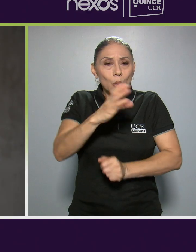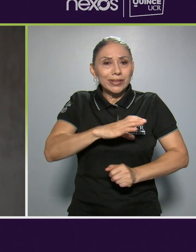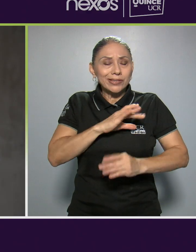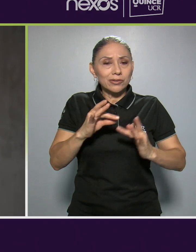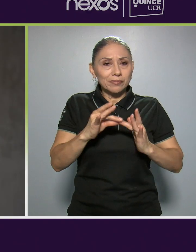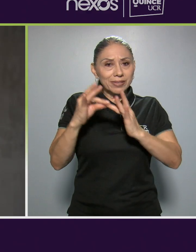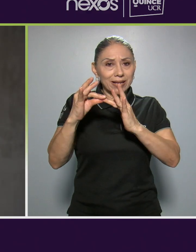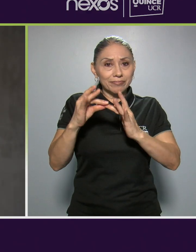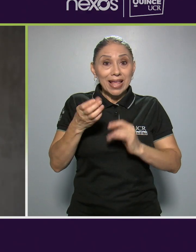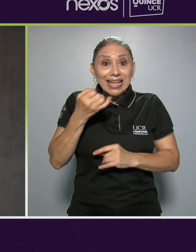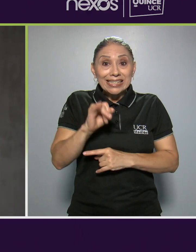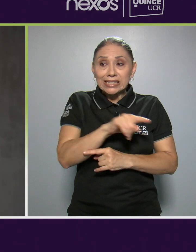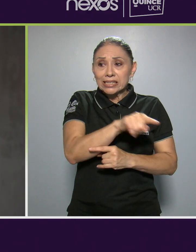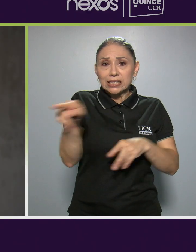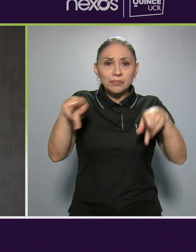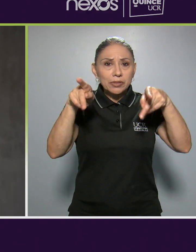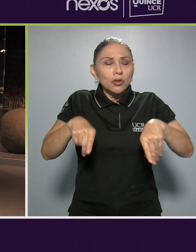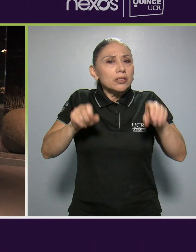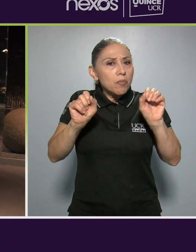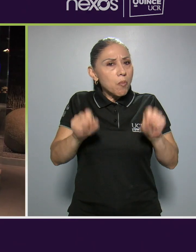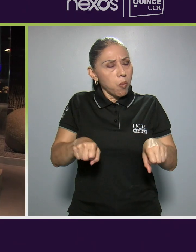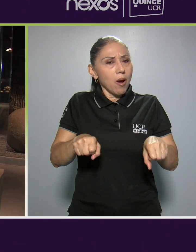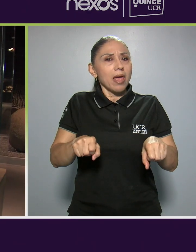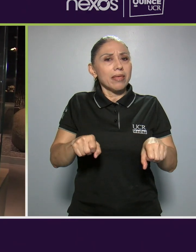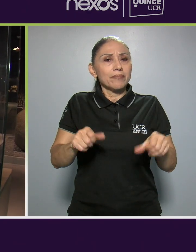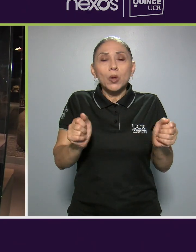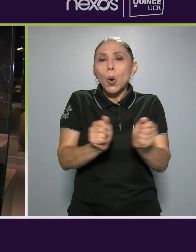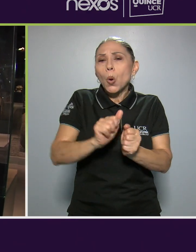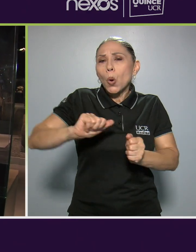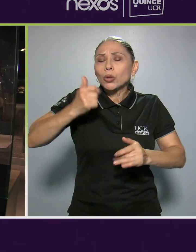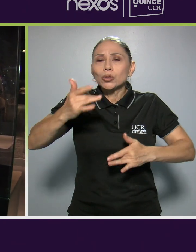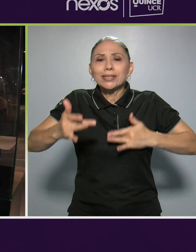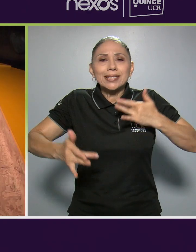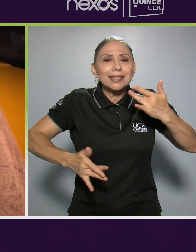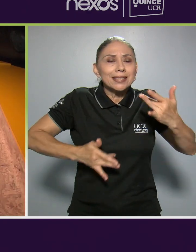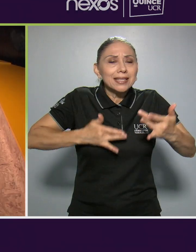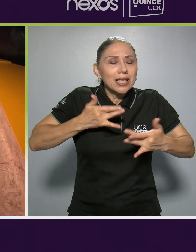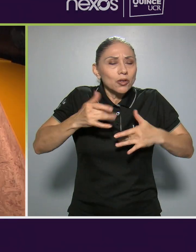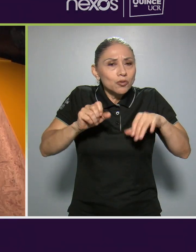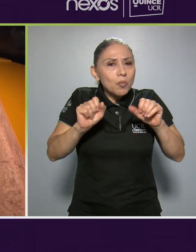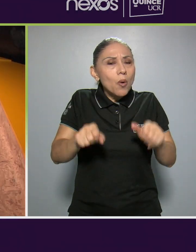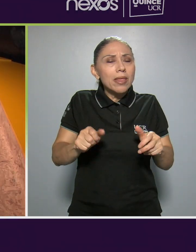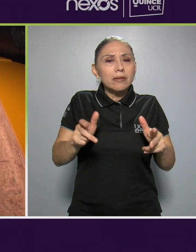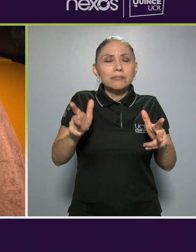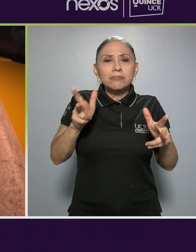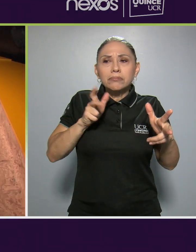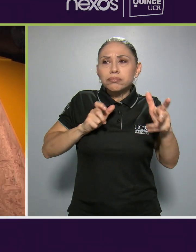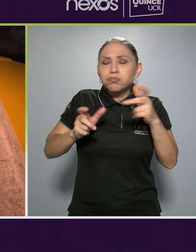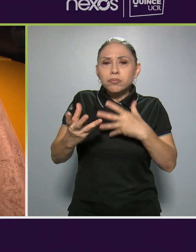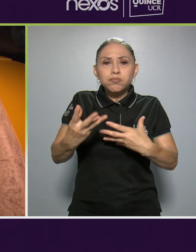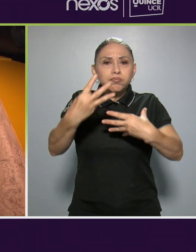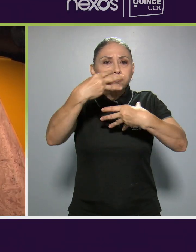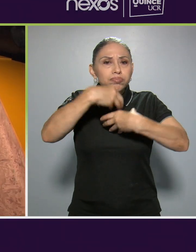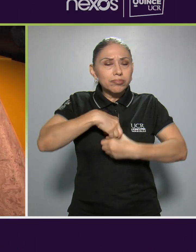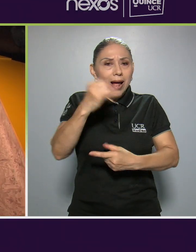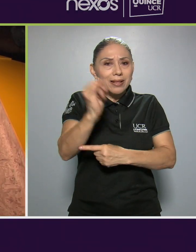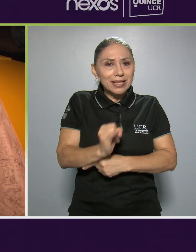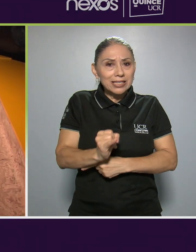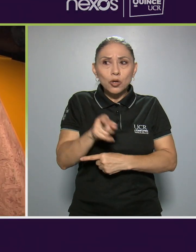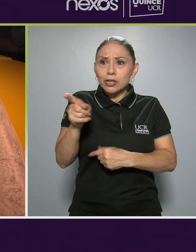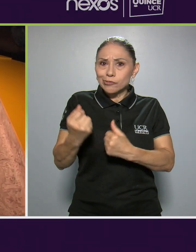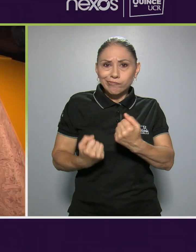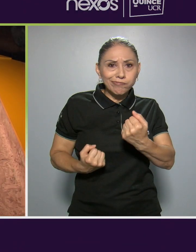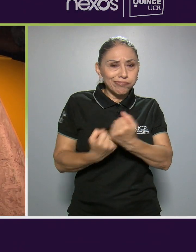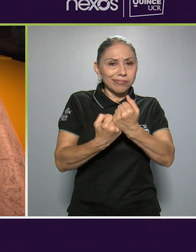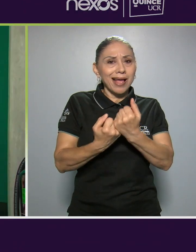las personas tienen la oportunidad de apreciar con otros sentidos las muestras artísticas, pues les aporta mucho y nos ayuda